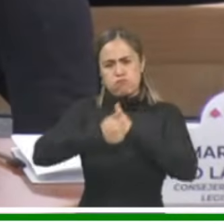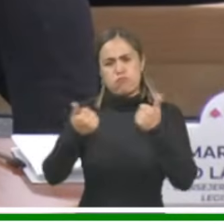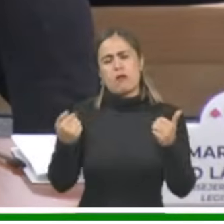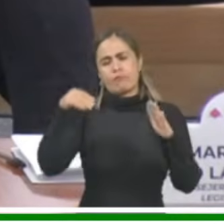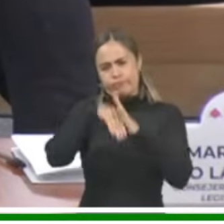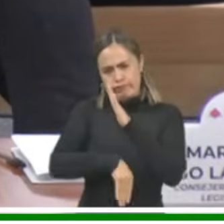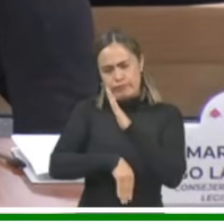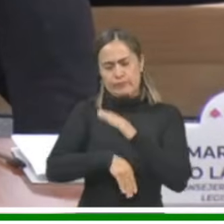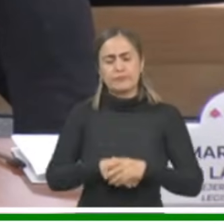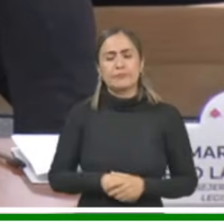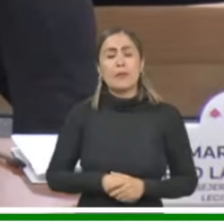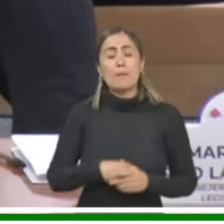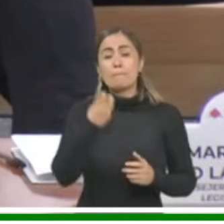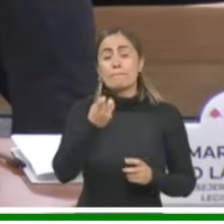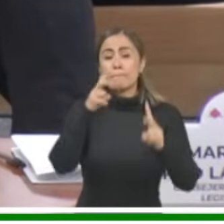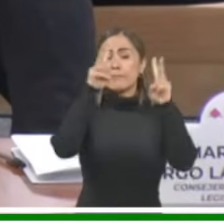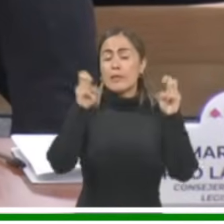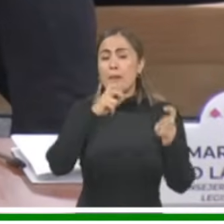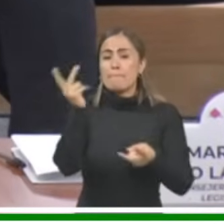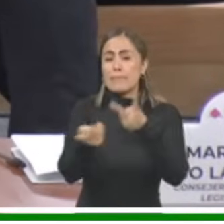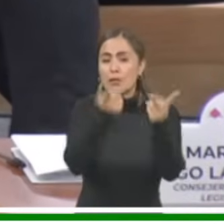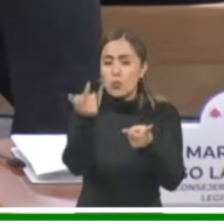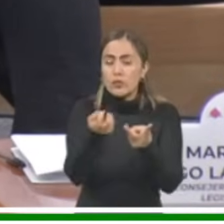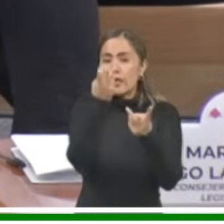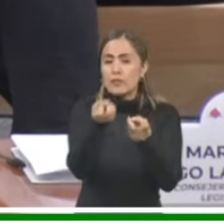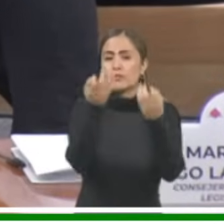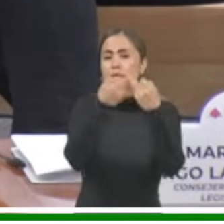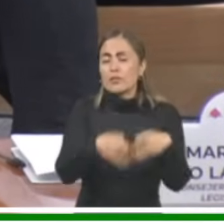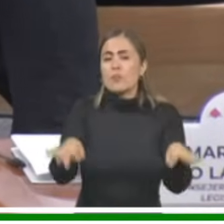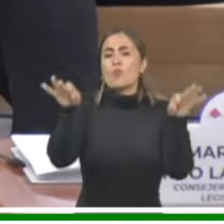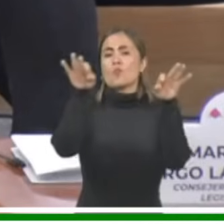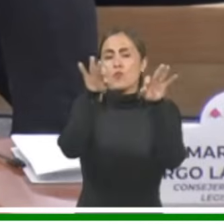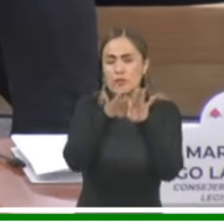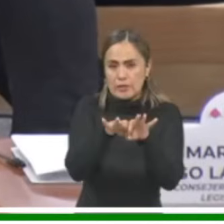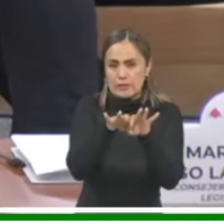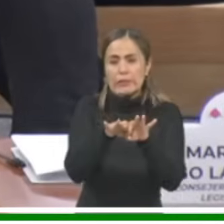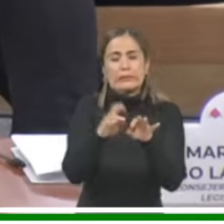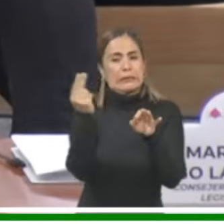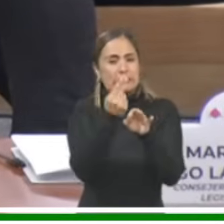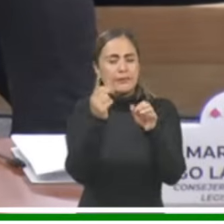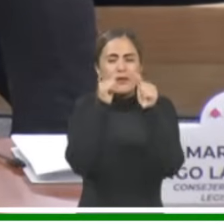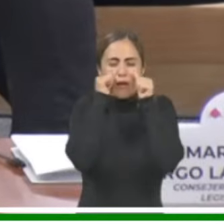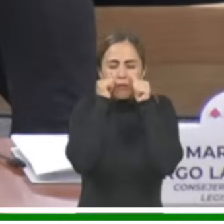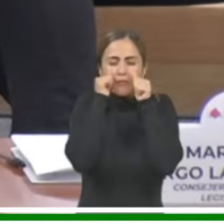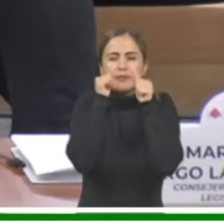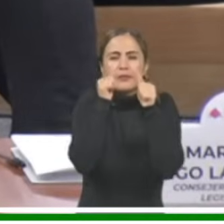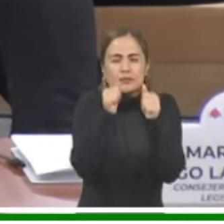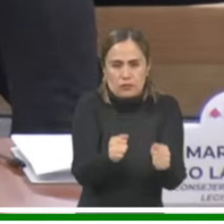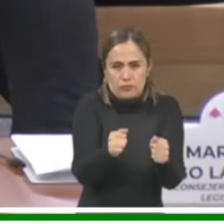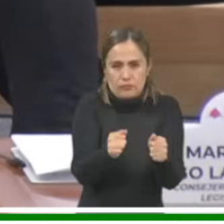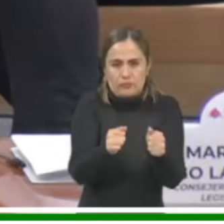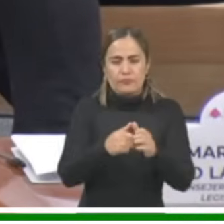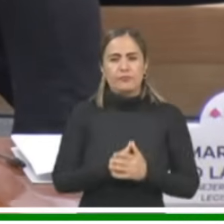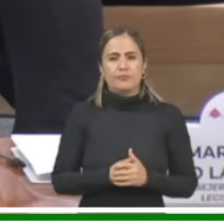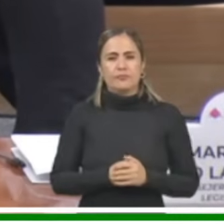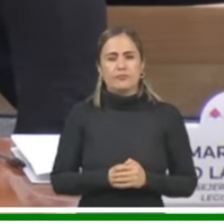así como este tema de las encuestas adquiere una gran relevancia y por ende requiere de una mayor y eficaz atención para que